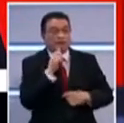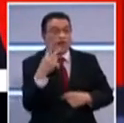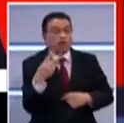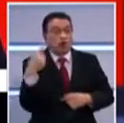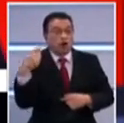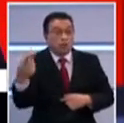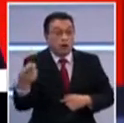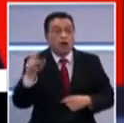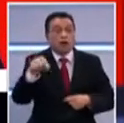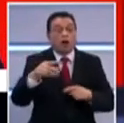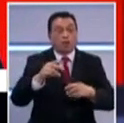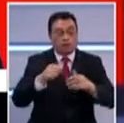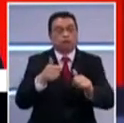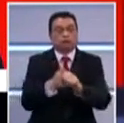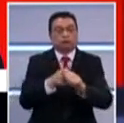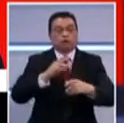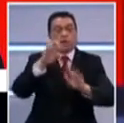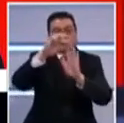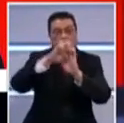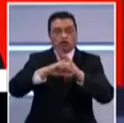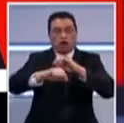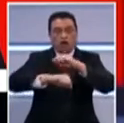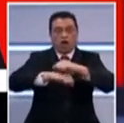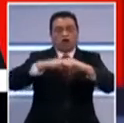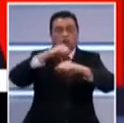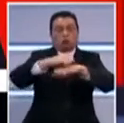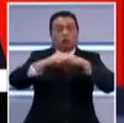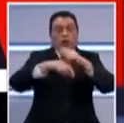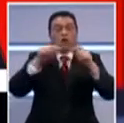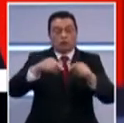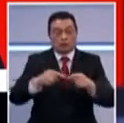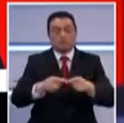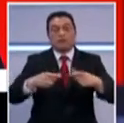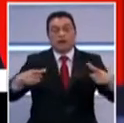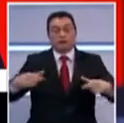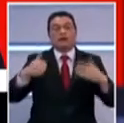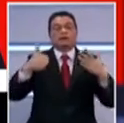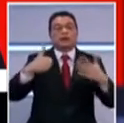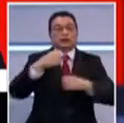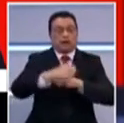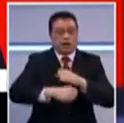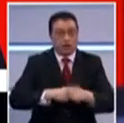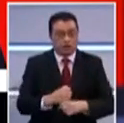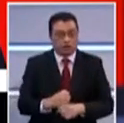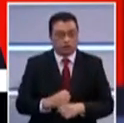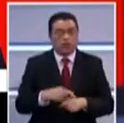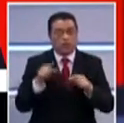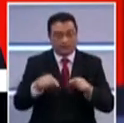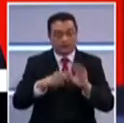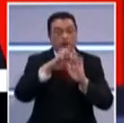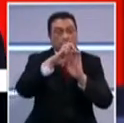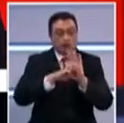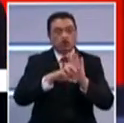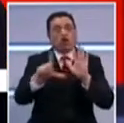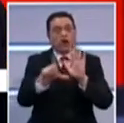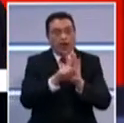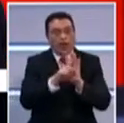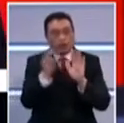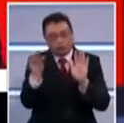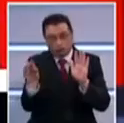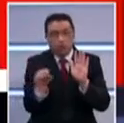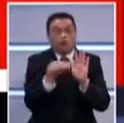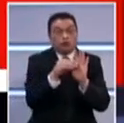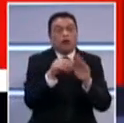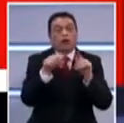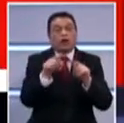proyectos estructurales lo primero que estamos planteando es ampliar las seis años eso es parte del proyecto de ley que va a